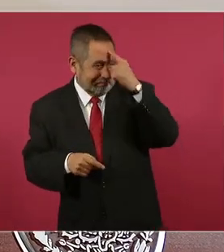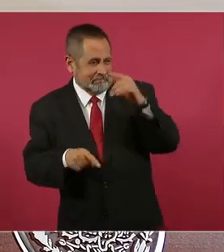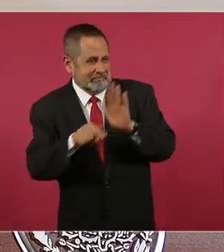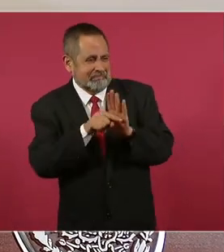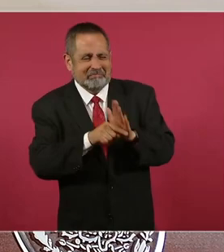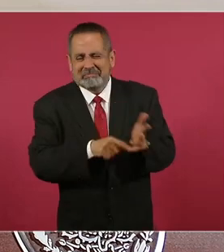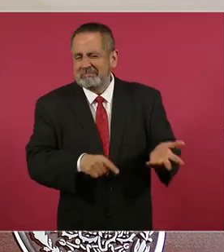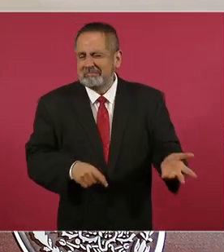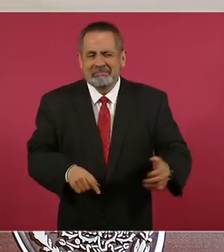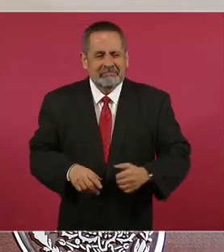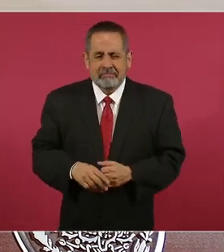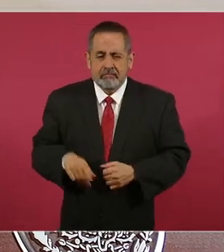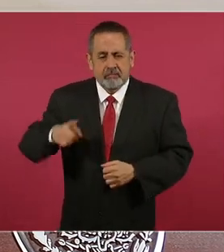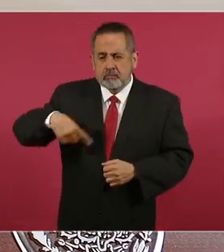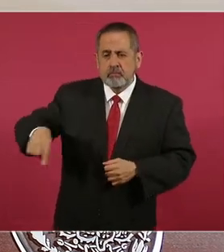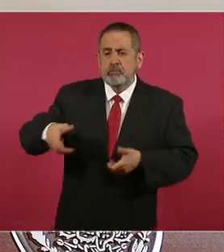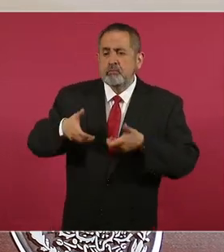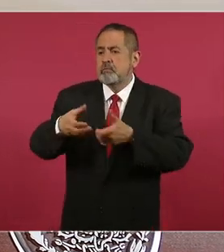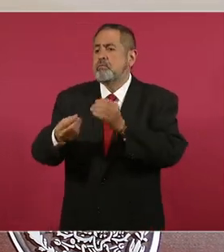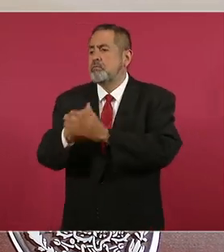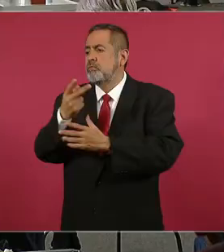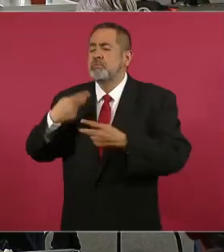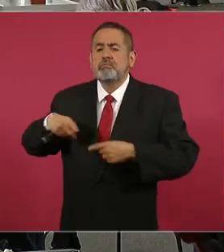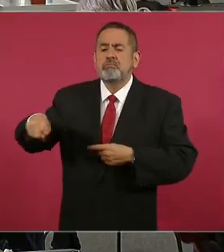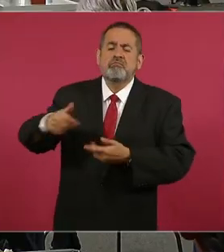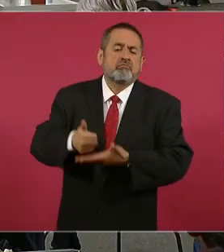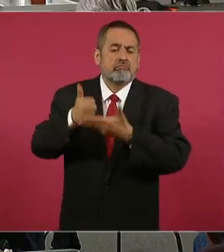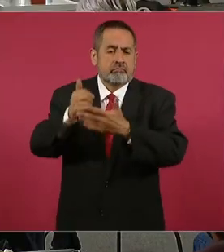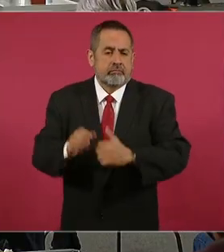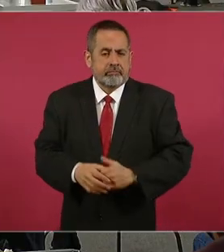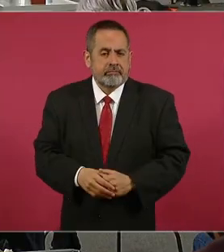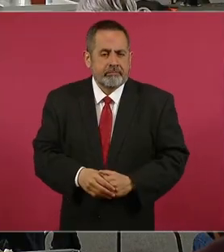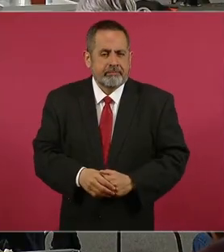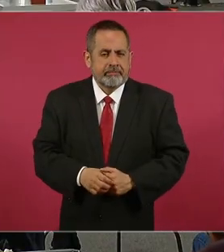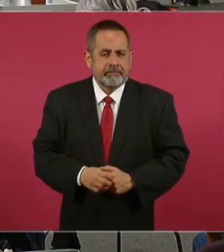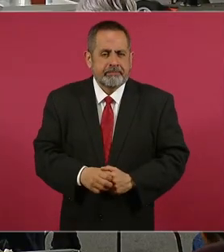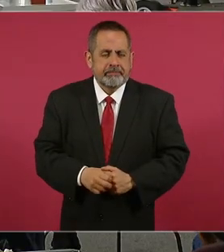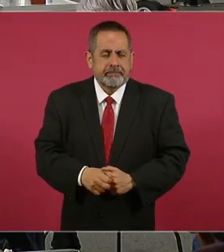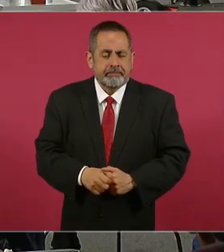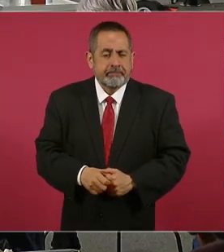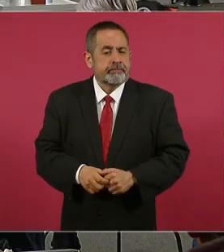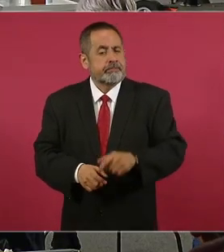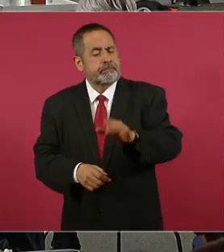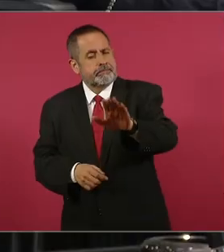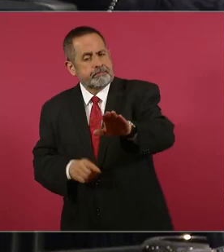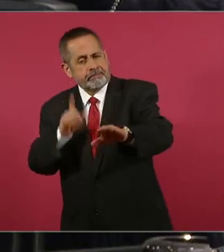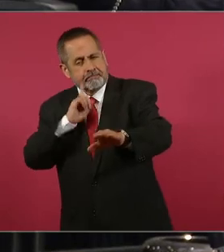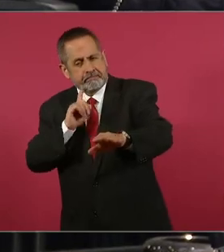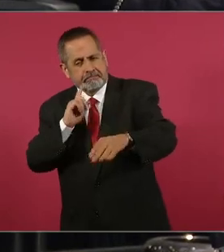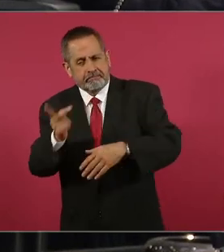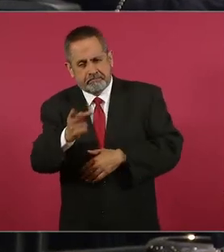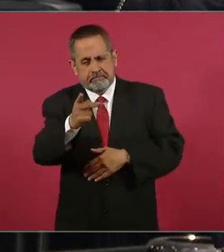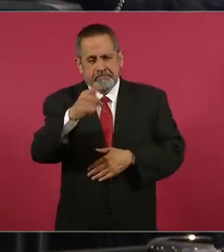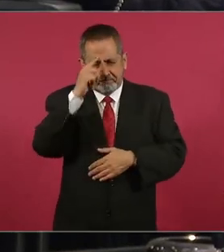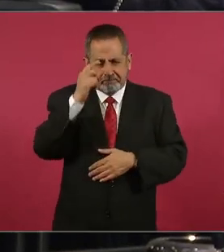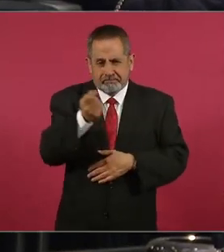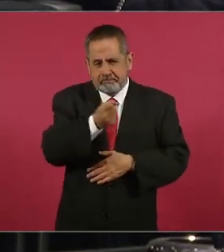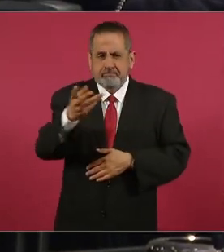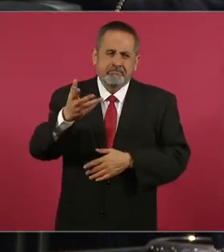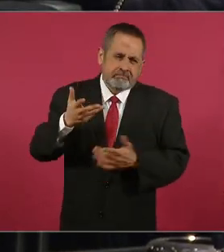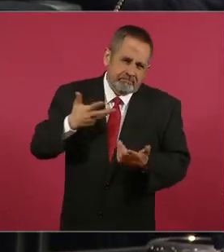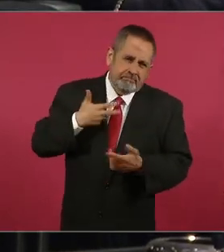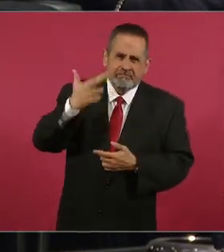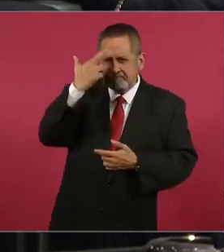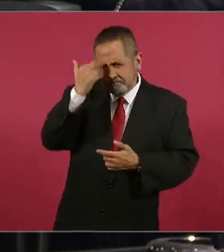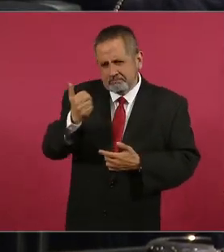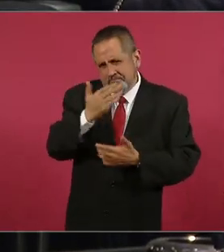bastante a la gente. Presidente, entonces, en cierta forma, pues algunas de las declaraciones pues tienen sentido y tienen